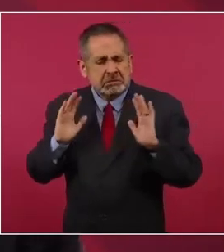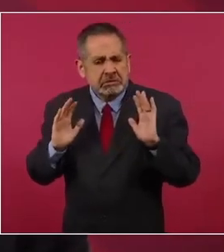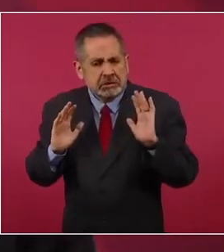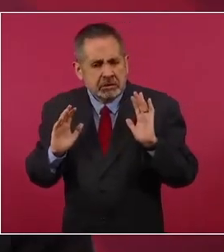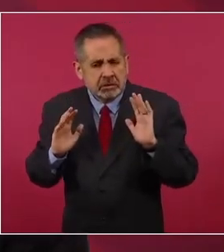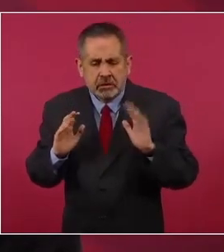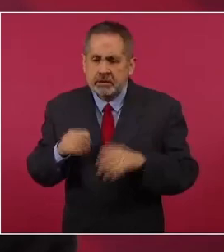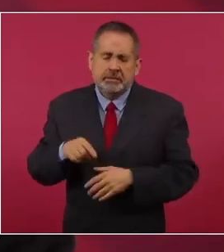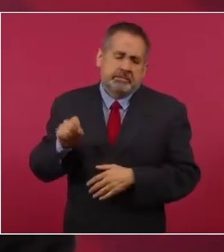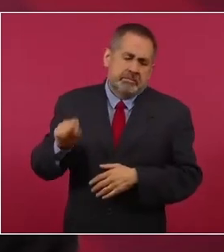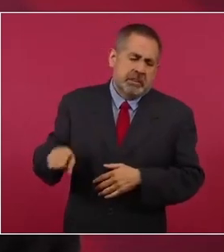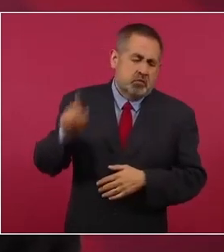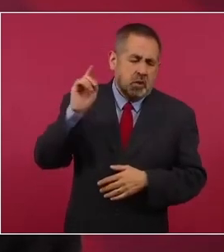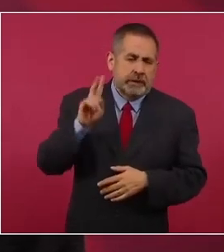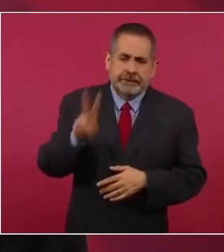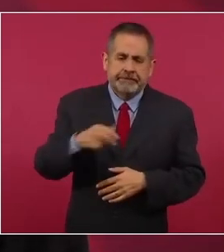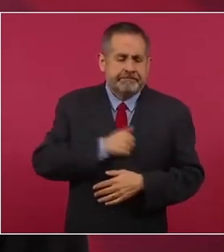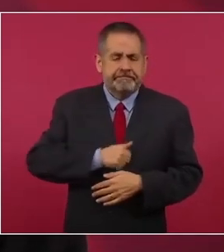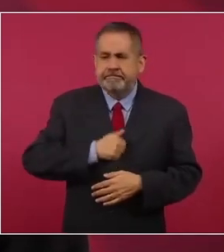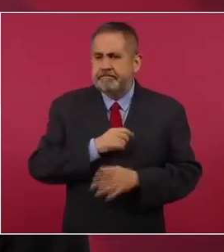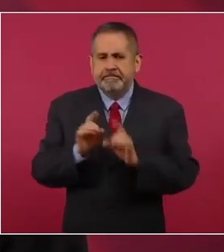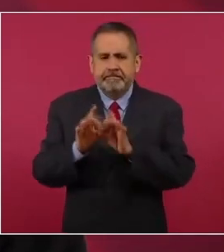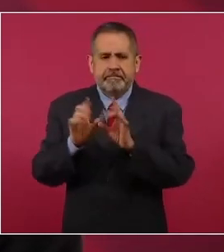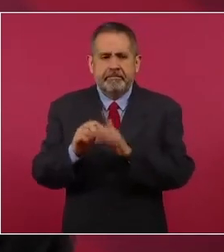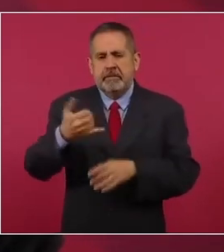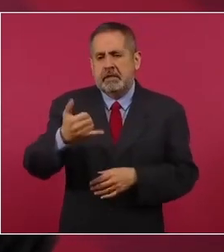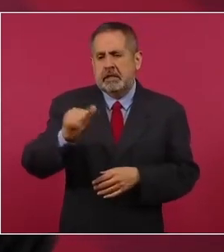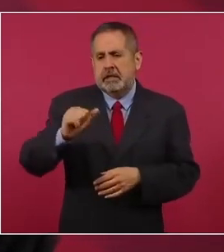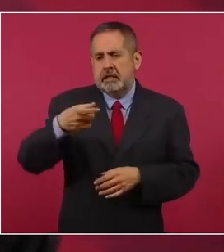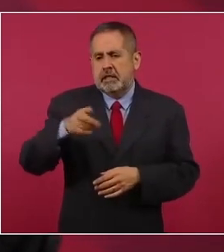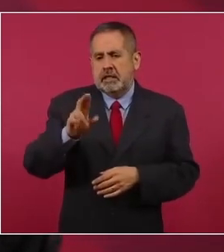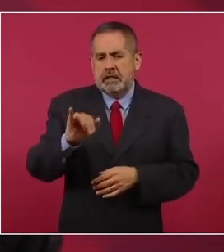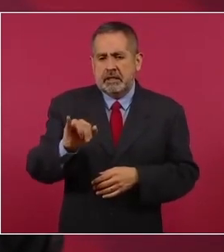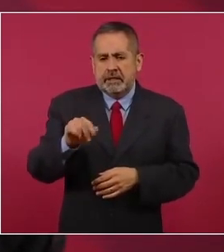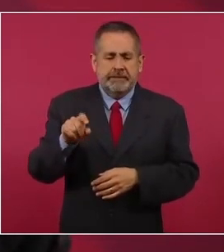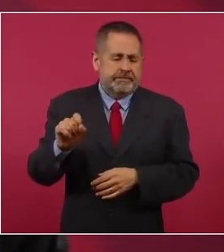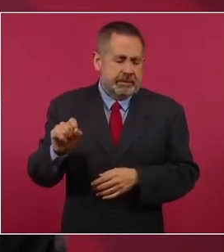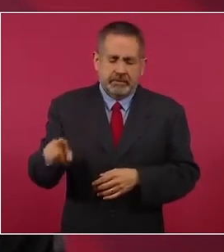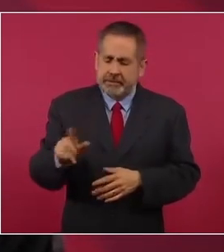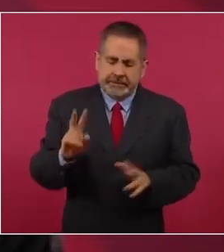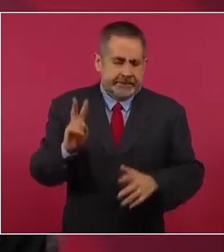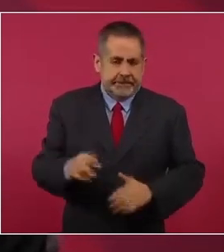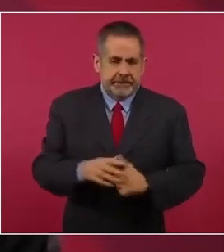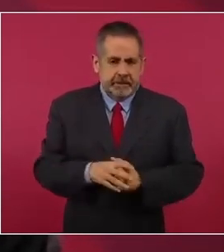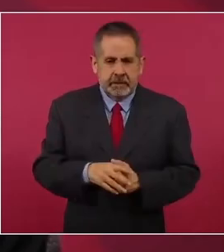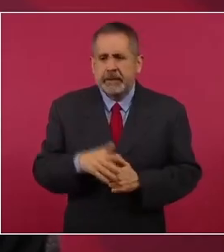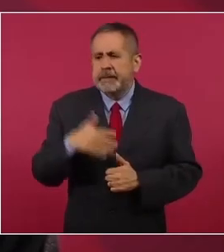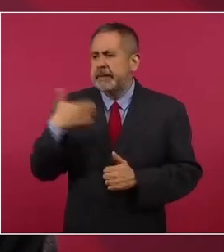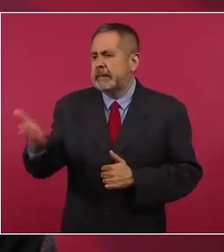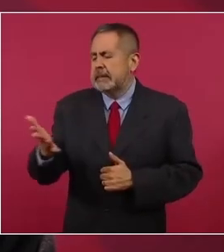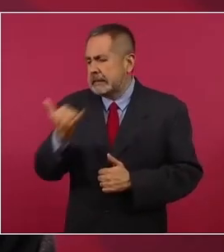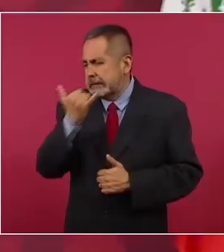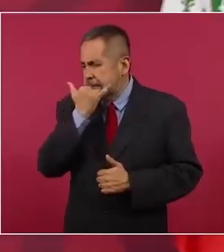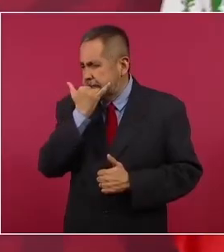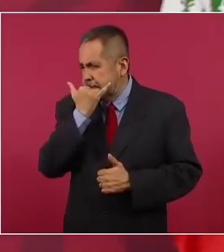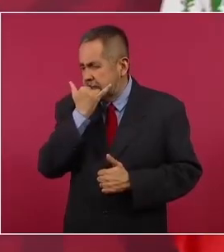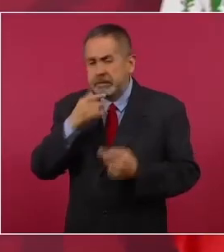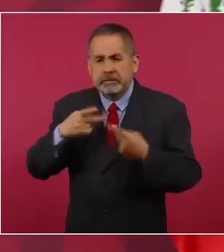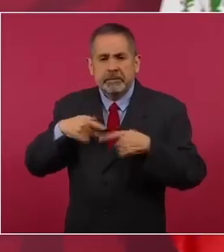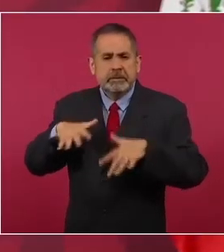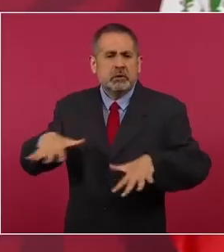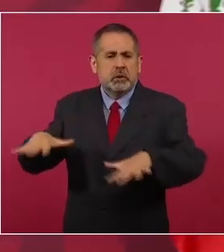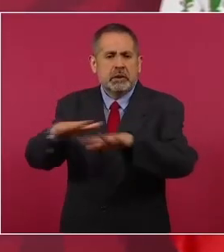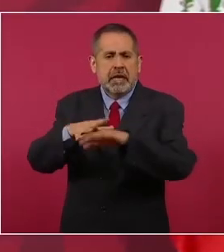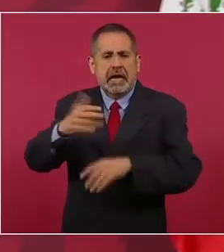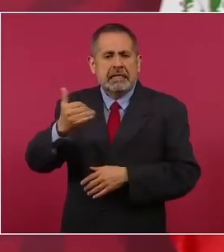Ahí está el lamentable caso de los yaquis, y es pedir perdón